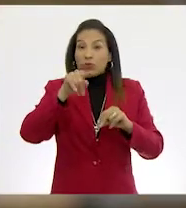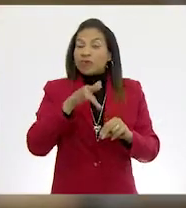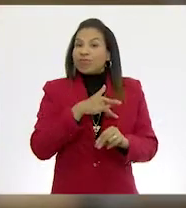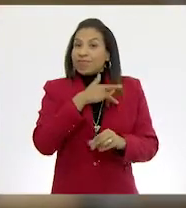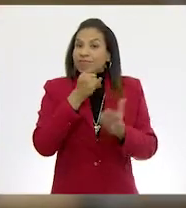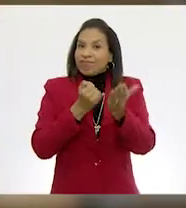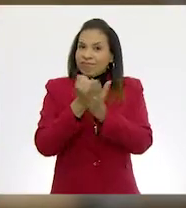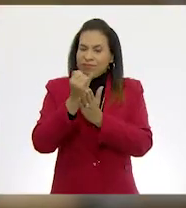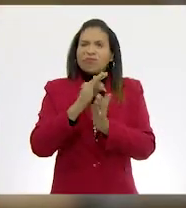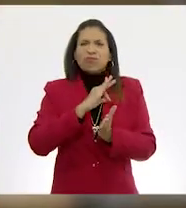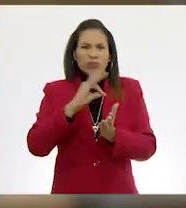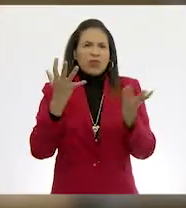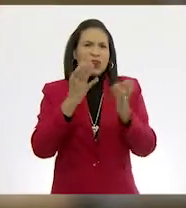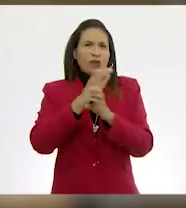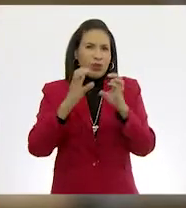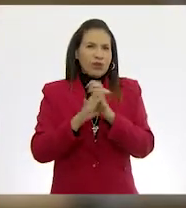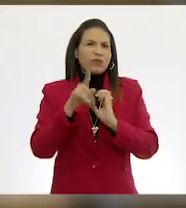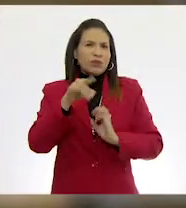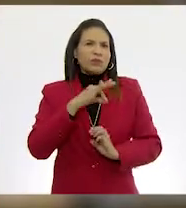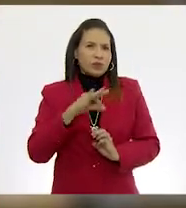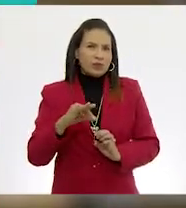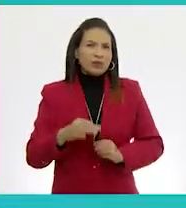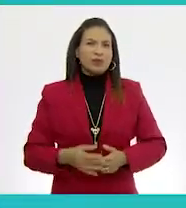demostrar lo que puede ser